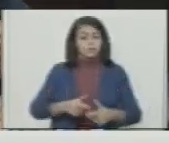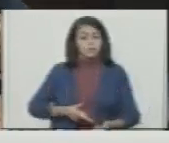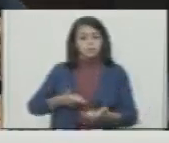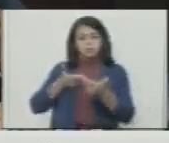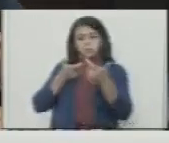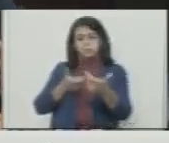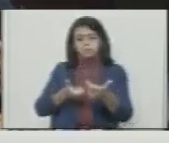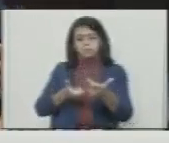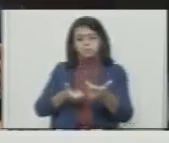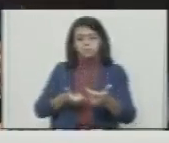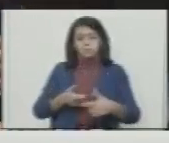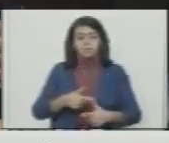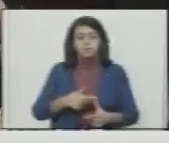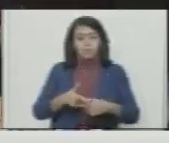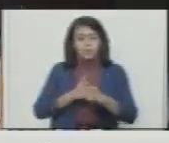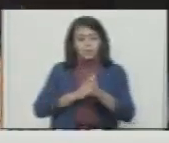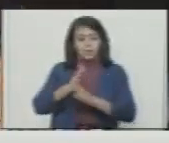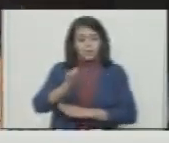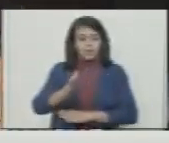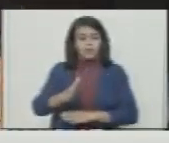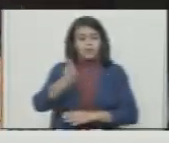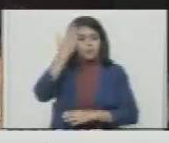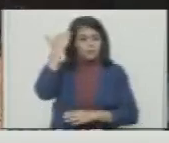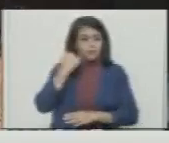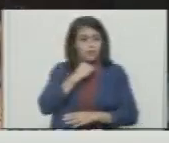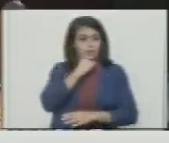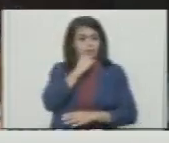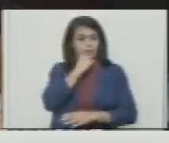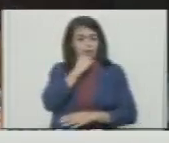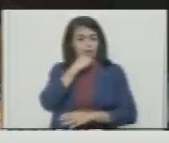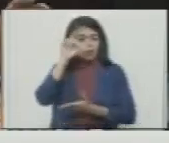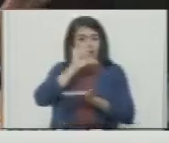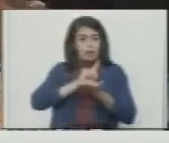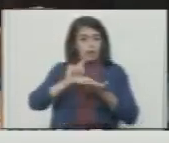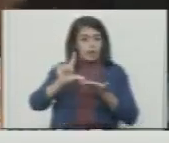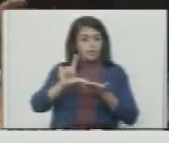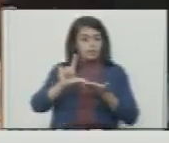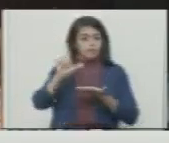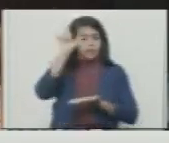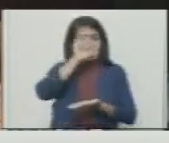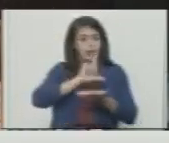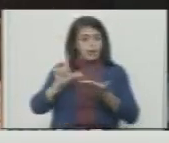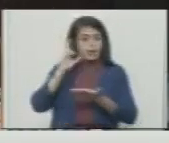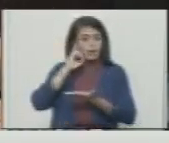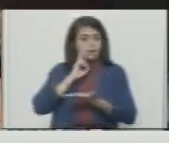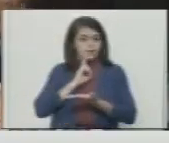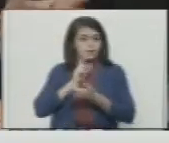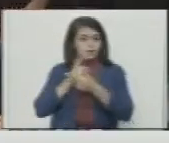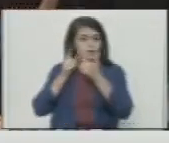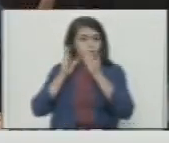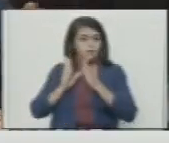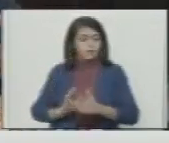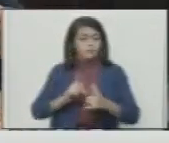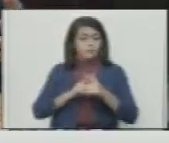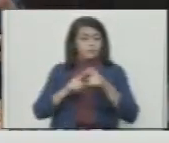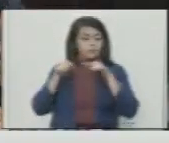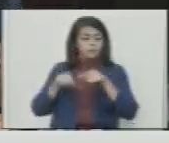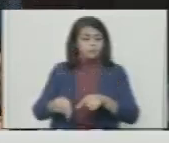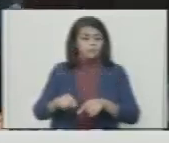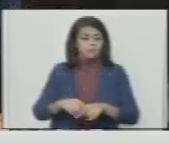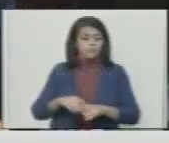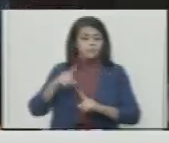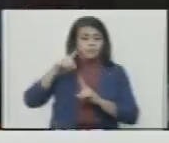armas, una vez que se enroló con Francisco de Miranda, leal, leal al libertador, del cual, por